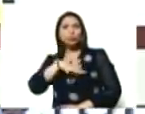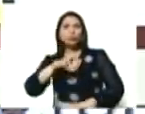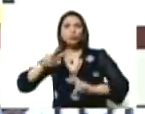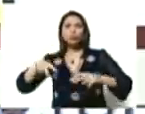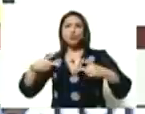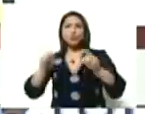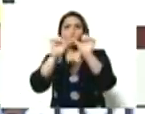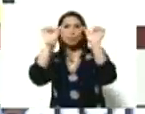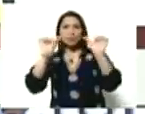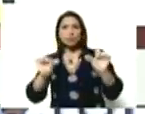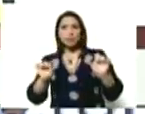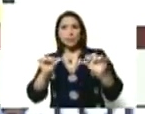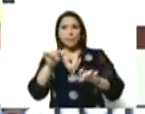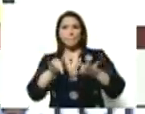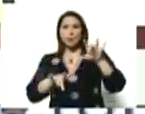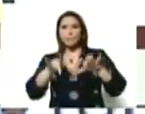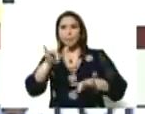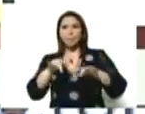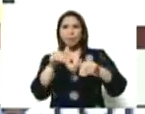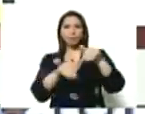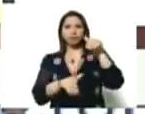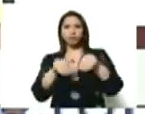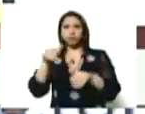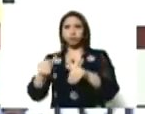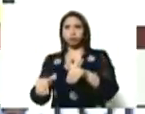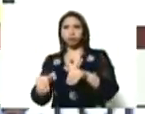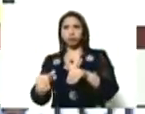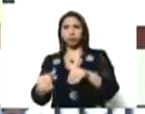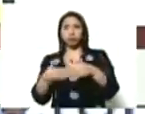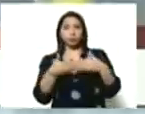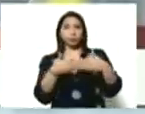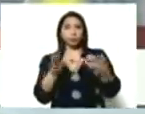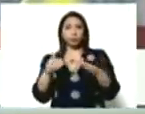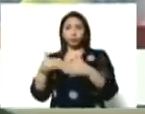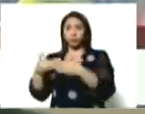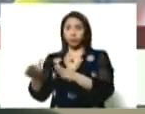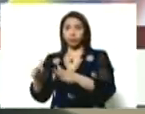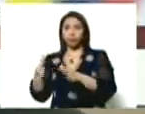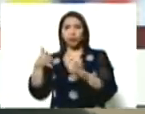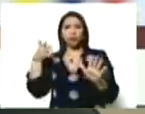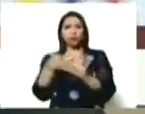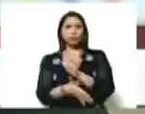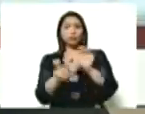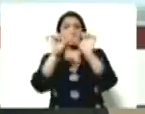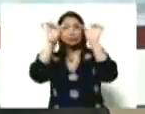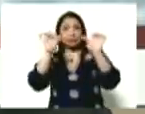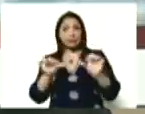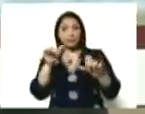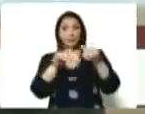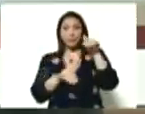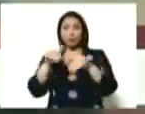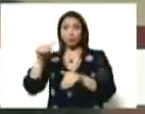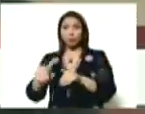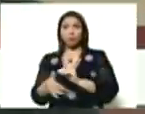sistema automatizado electoral, las garantías a este sistema electoral que